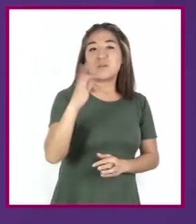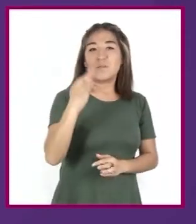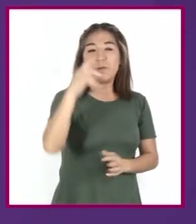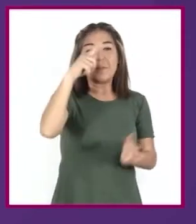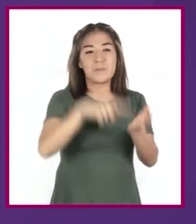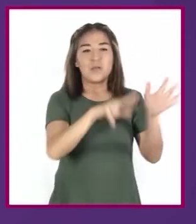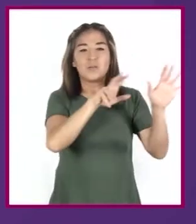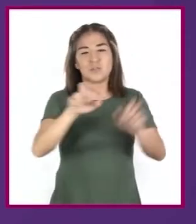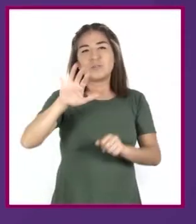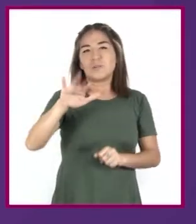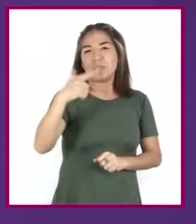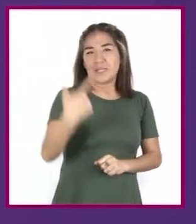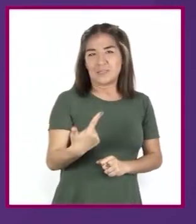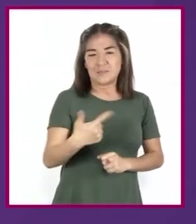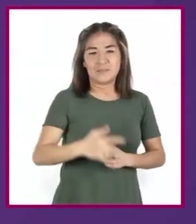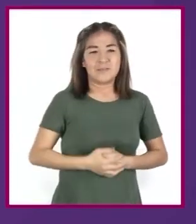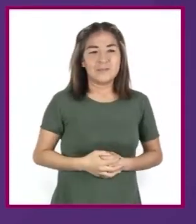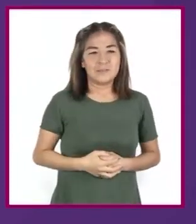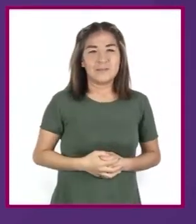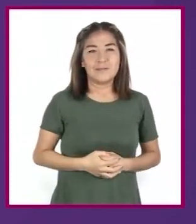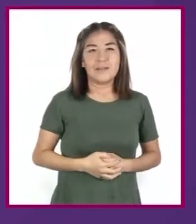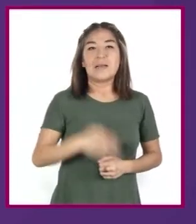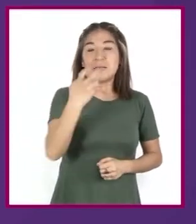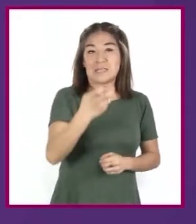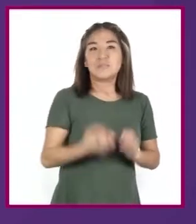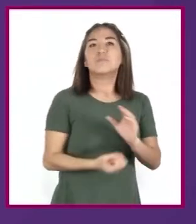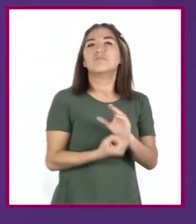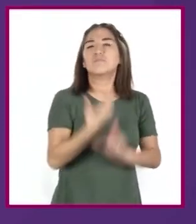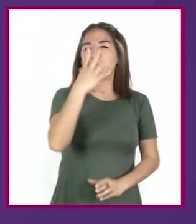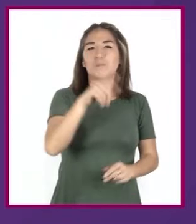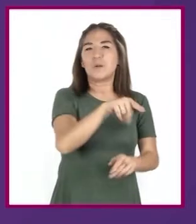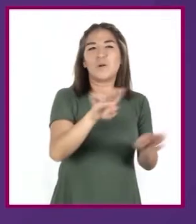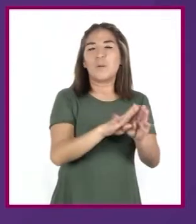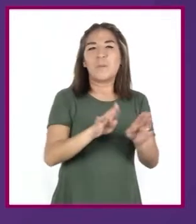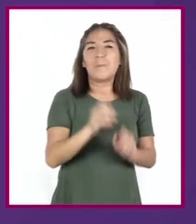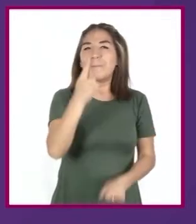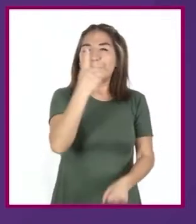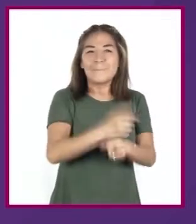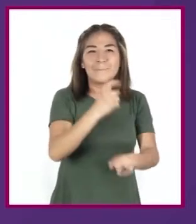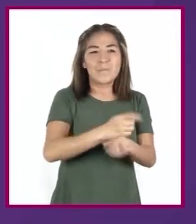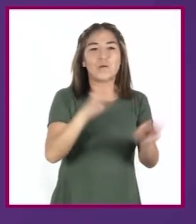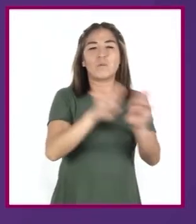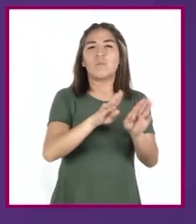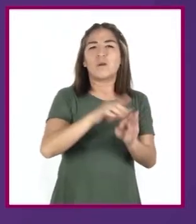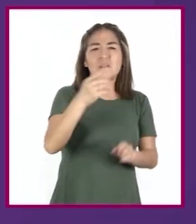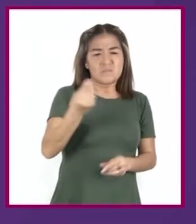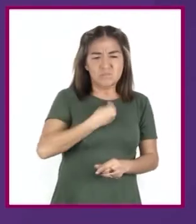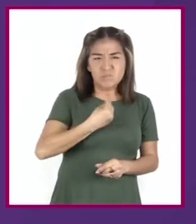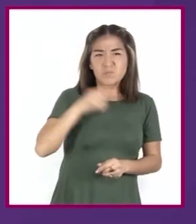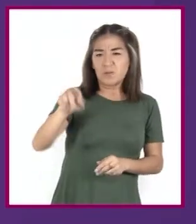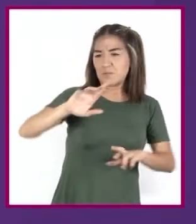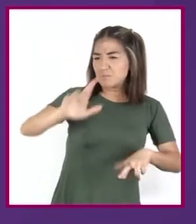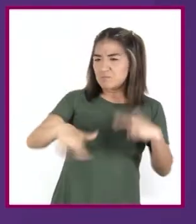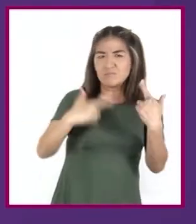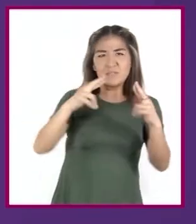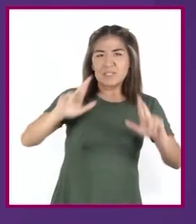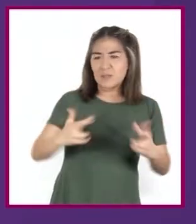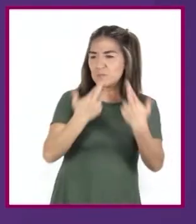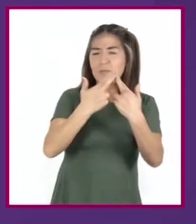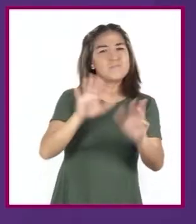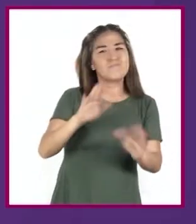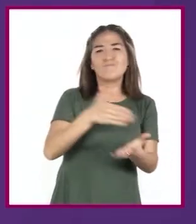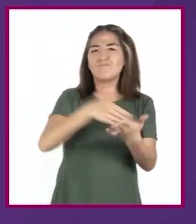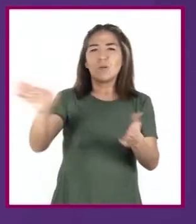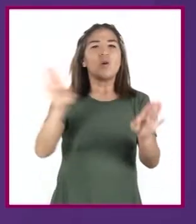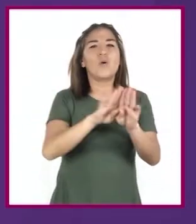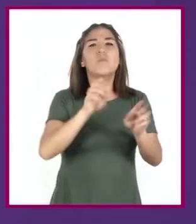de 1857. Fue la primera que eliminó la intolerancia religiosa e impuso una república